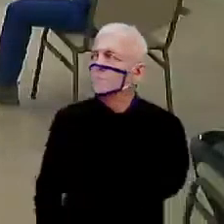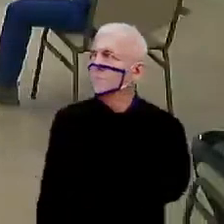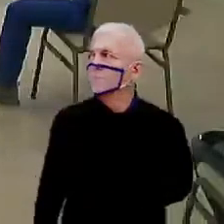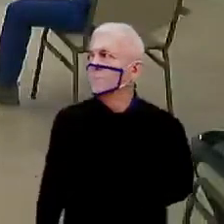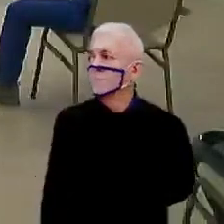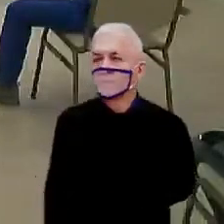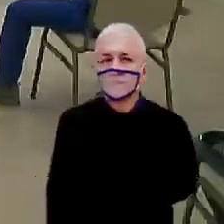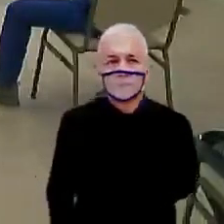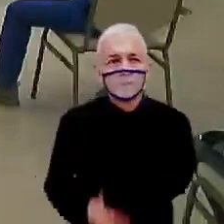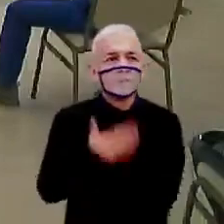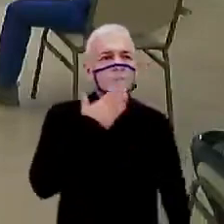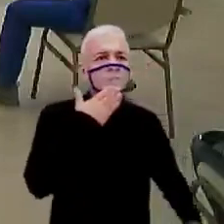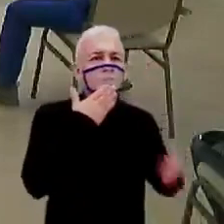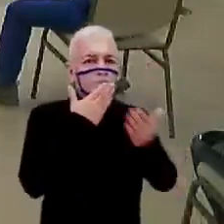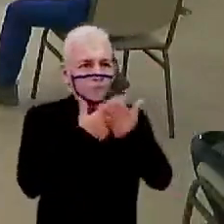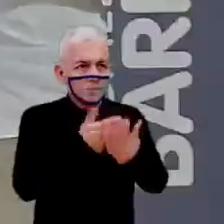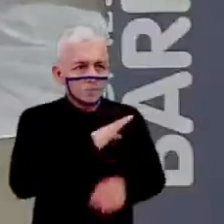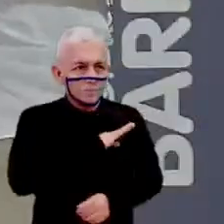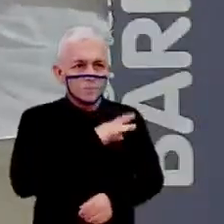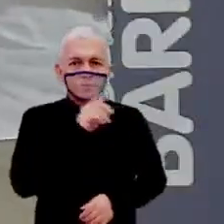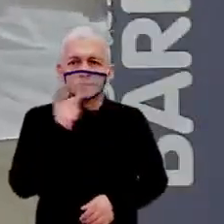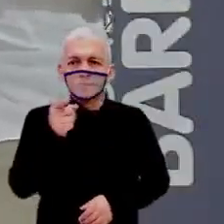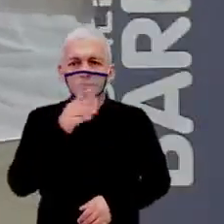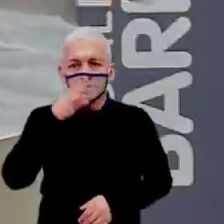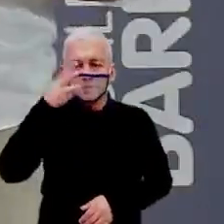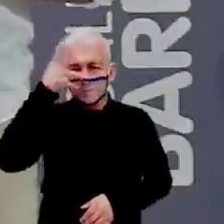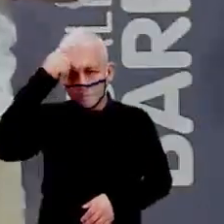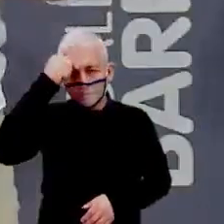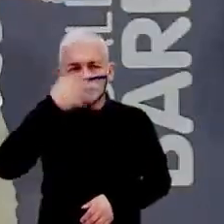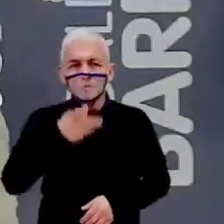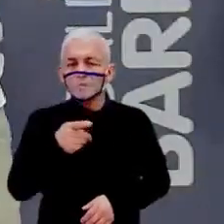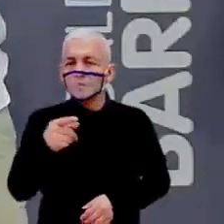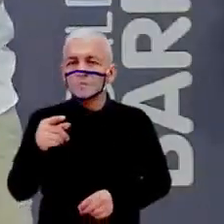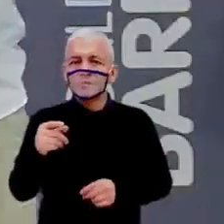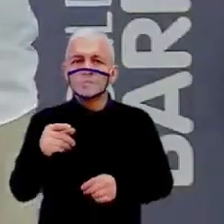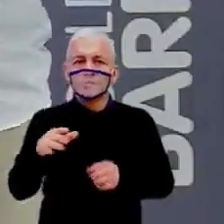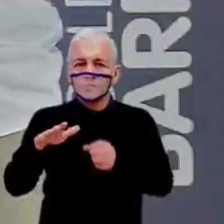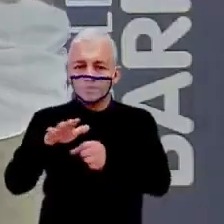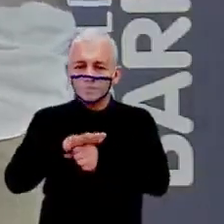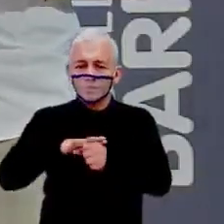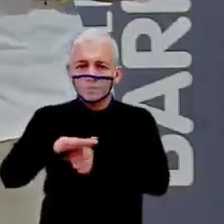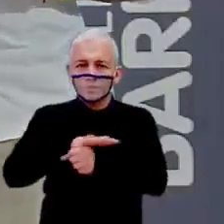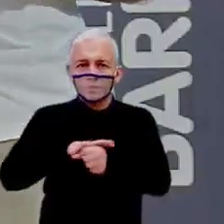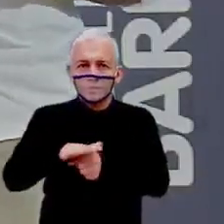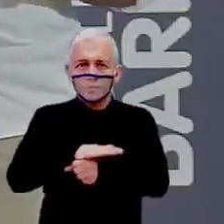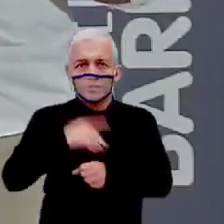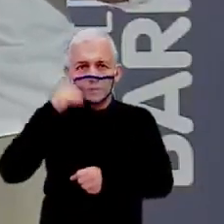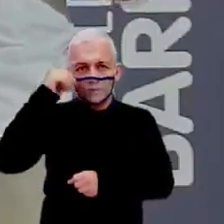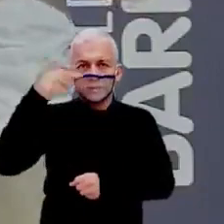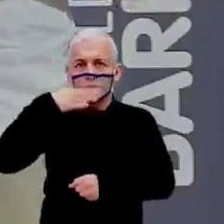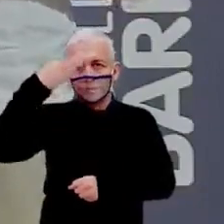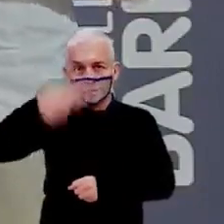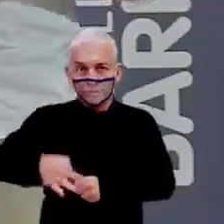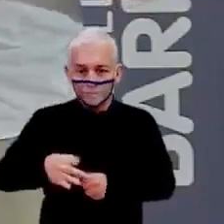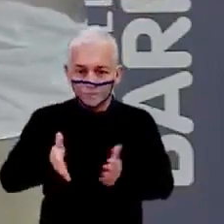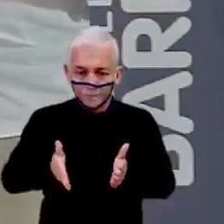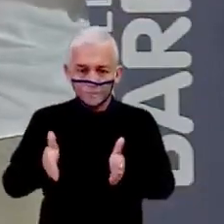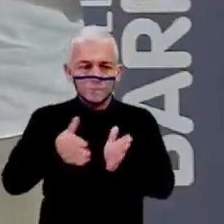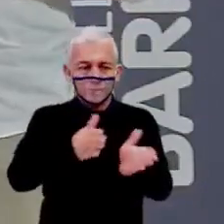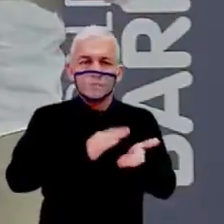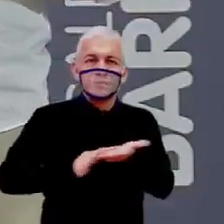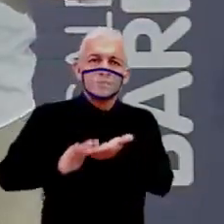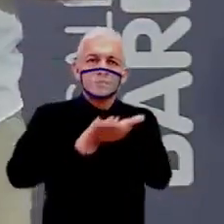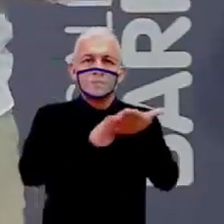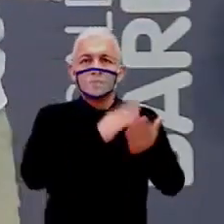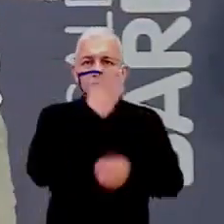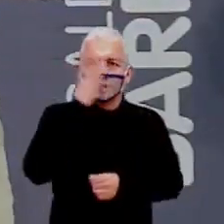Muchas gracias, alcalde. Muchas gracias, Rafa. Y me quedo con esa frase: en Barrios a la Obra, los sueños se convierten en realidad. Ya